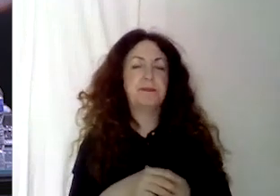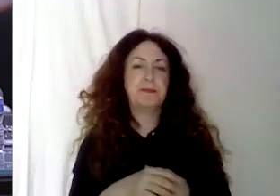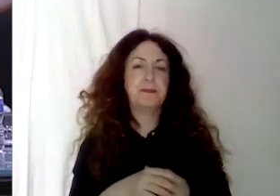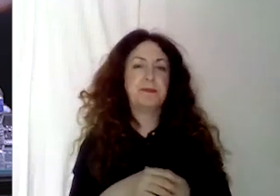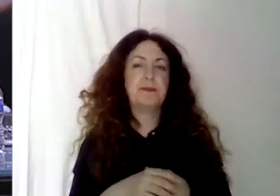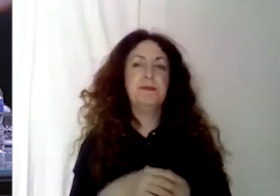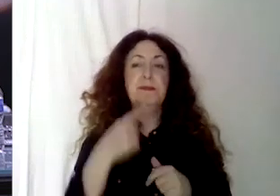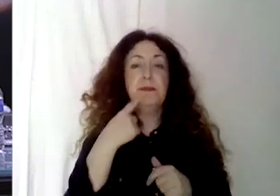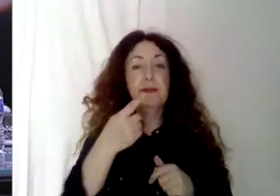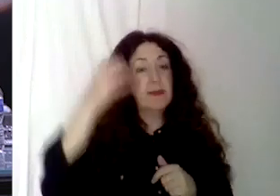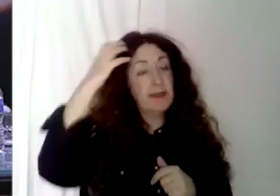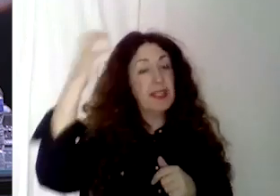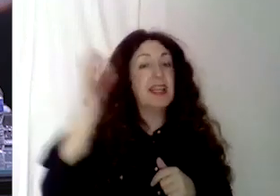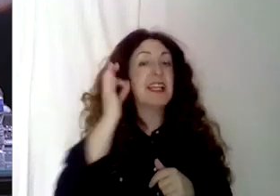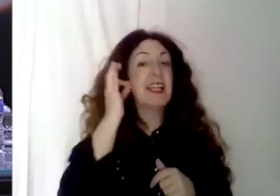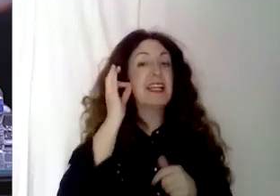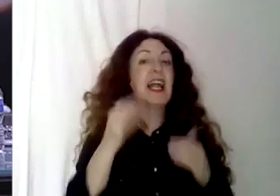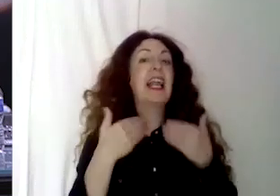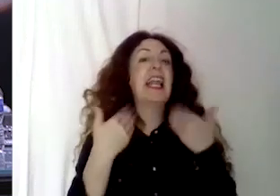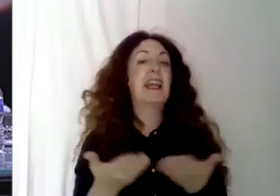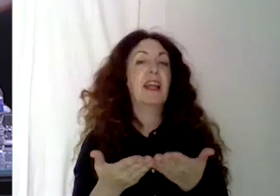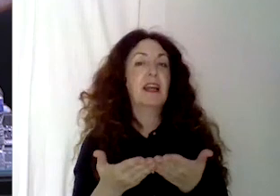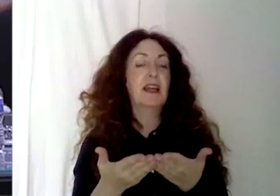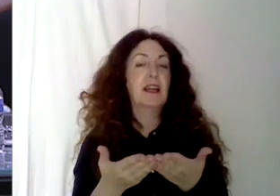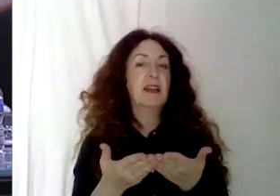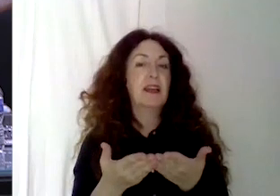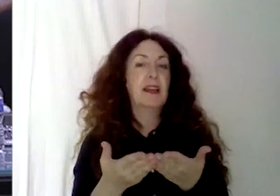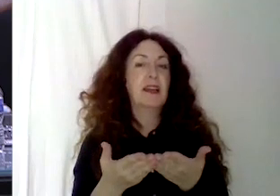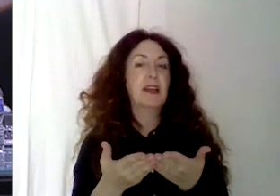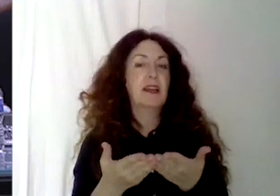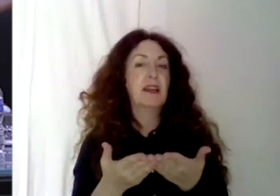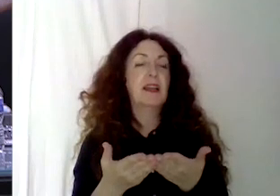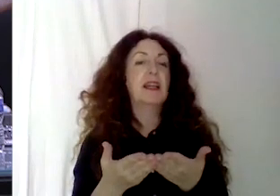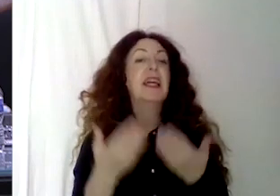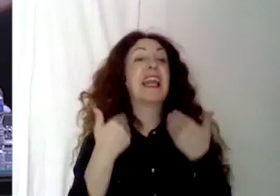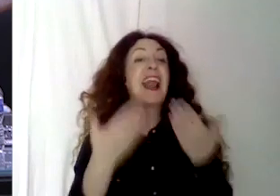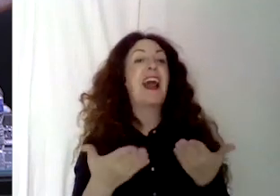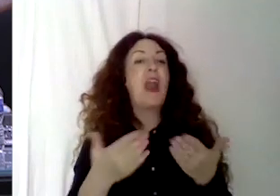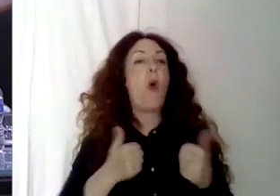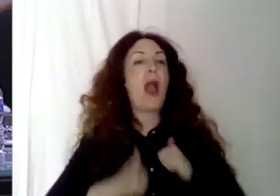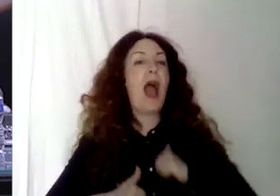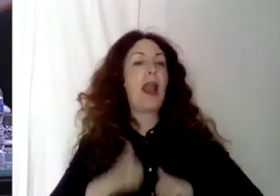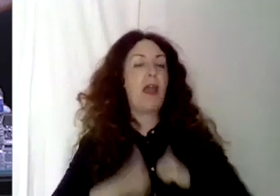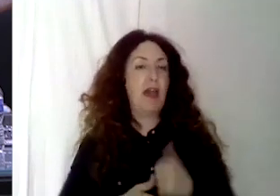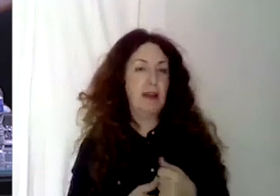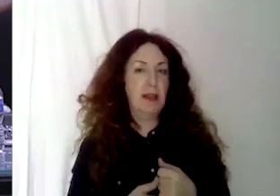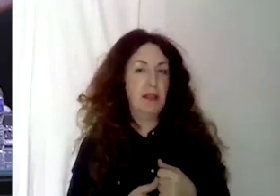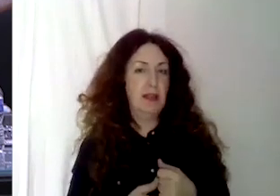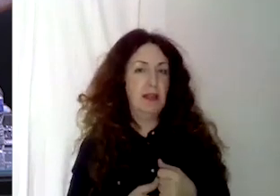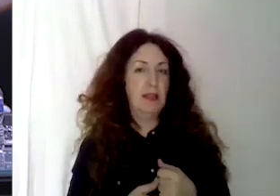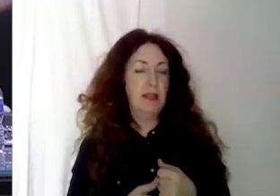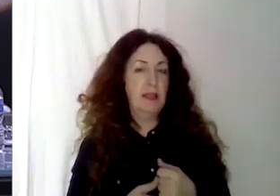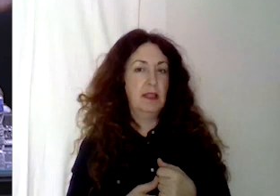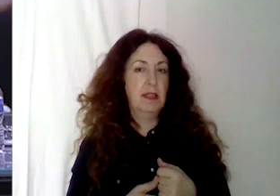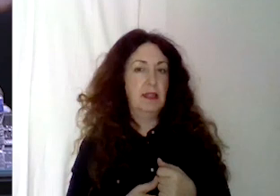la reina le regaló el Canadá. Tema muy serio, le regaló el Canadá. Tema muy serio, porque si lo reclamara